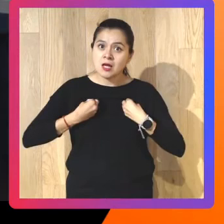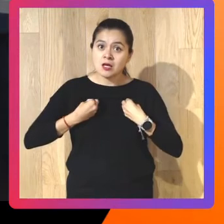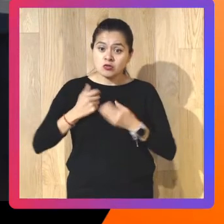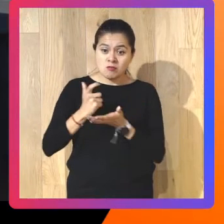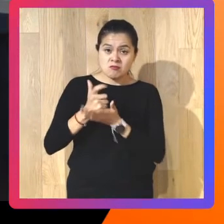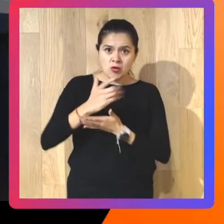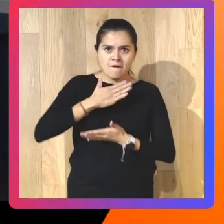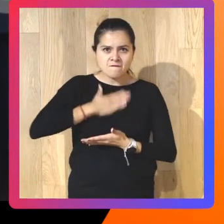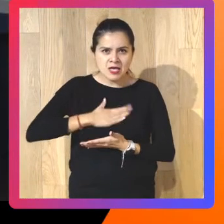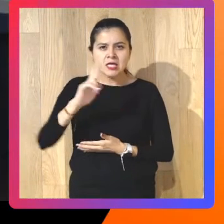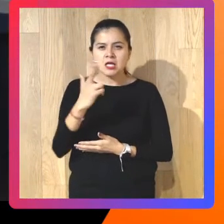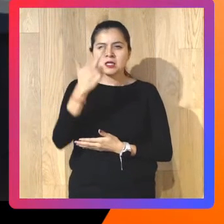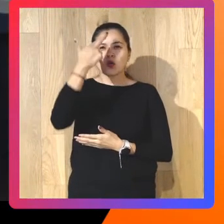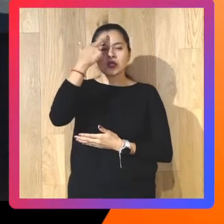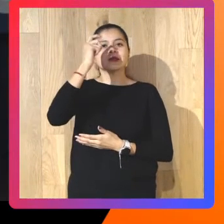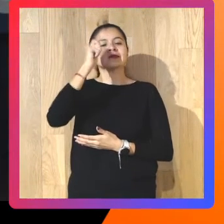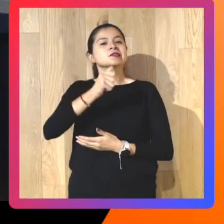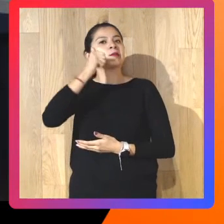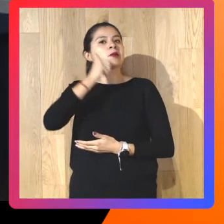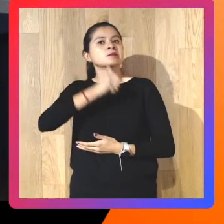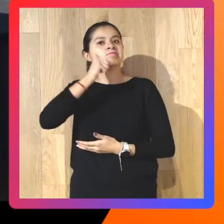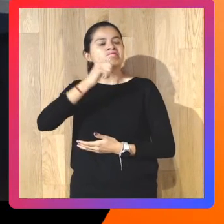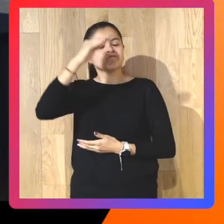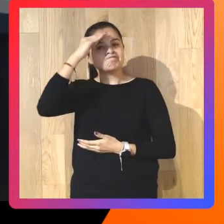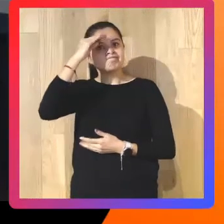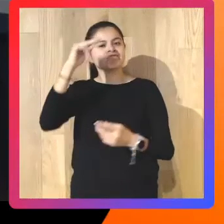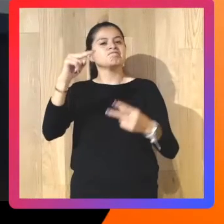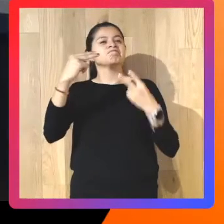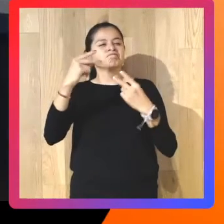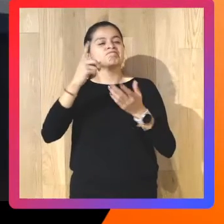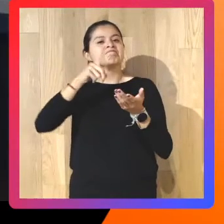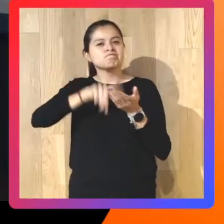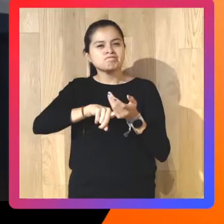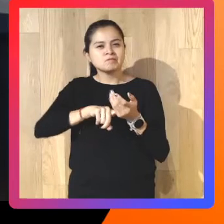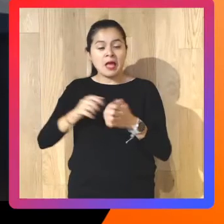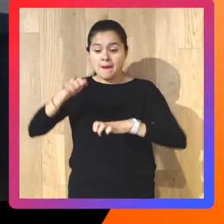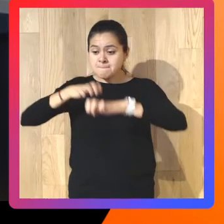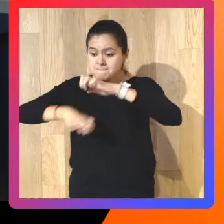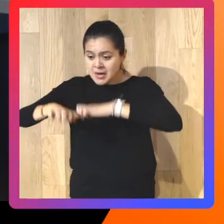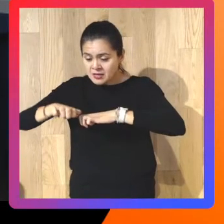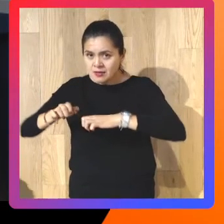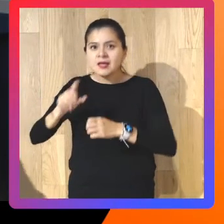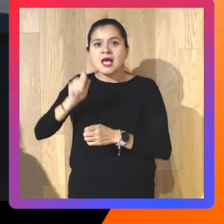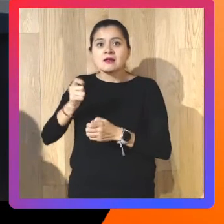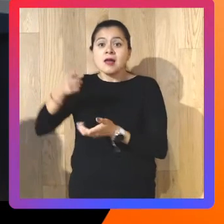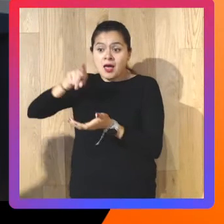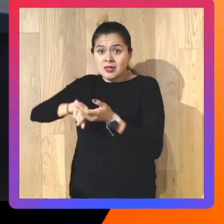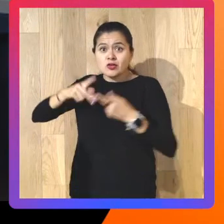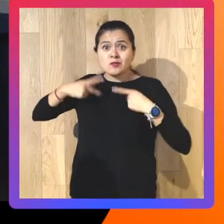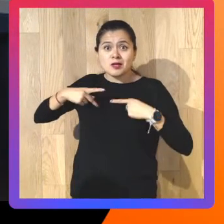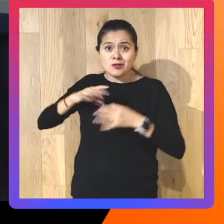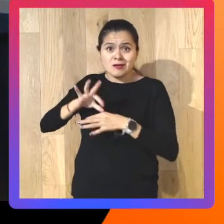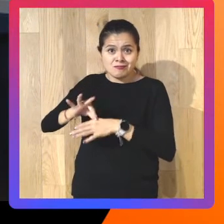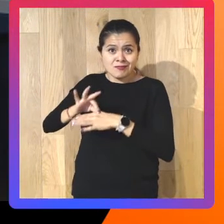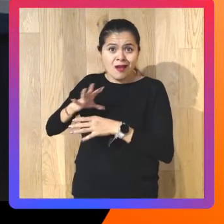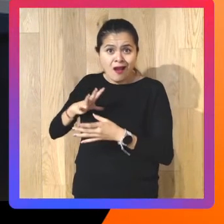digno y acordarnos y tener presente siempre que las personas que hacen empresa, que la empresa son las personas, que las personas